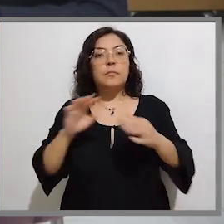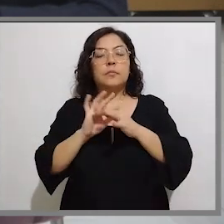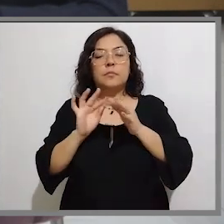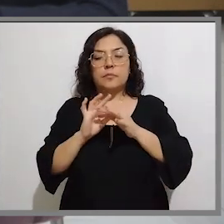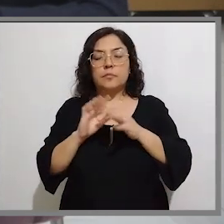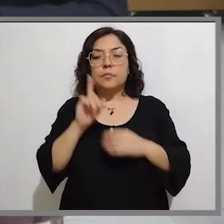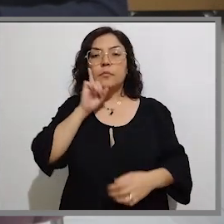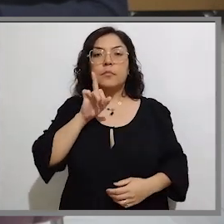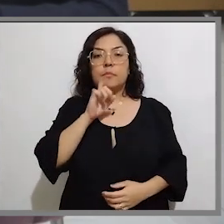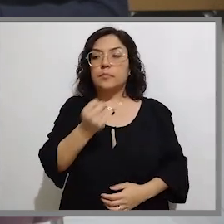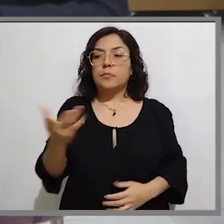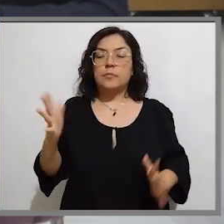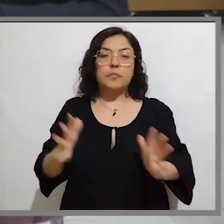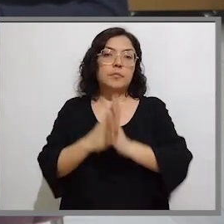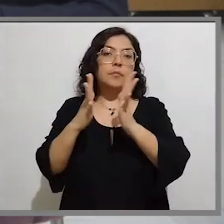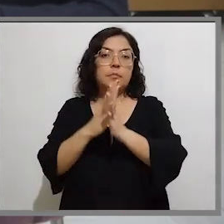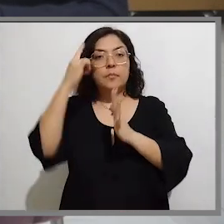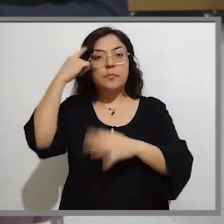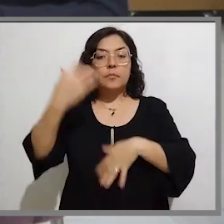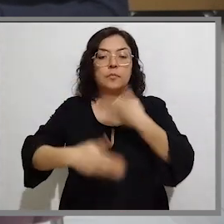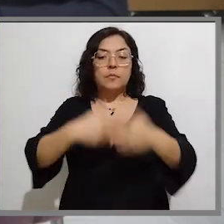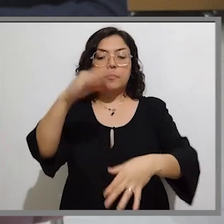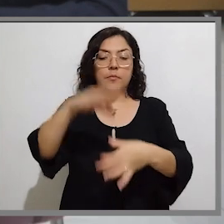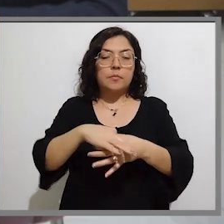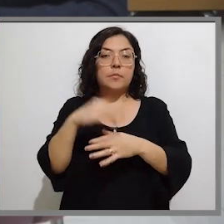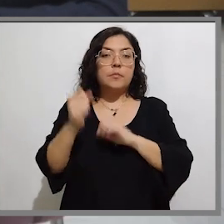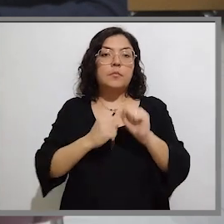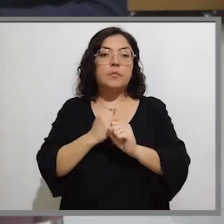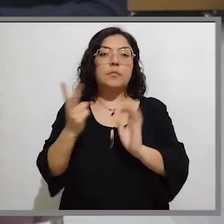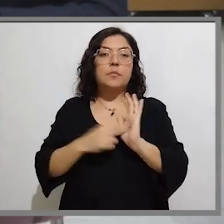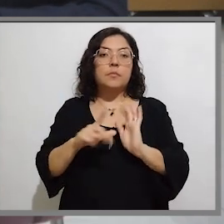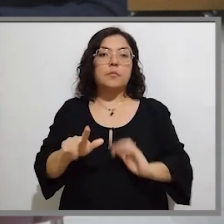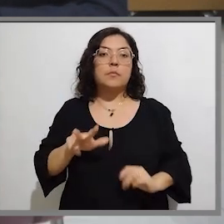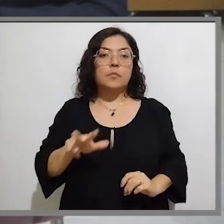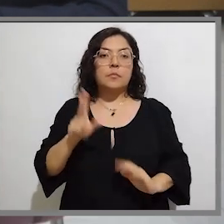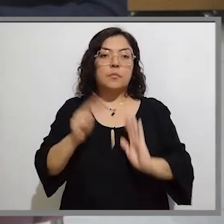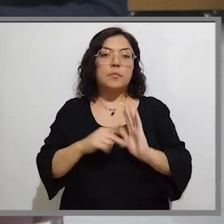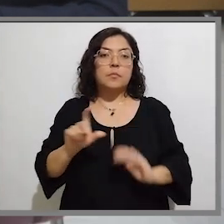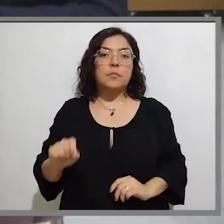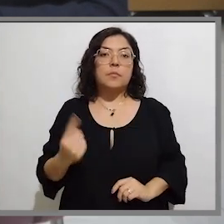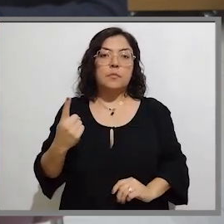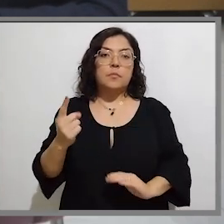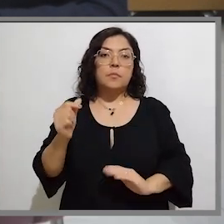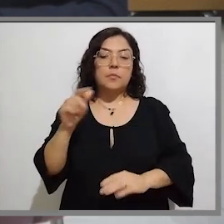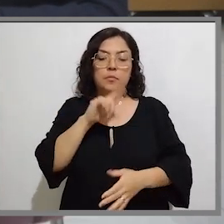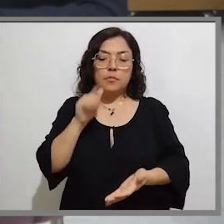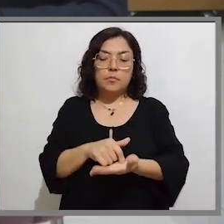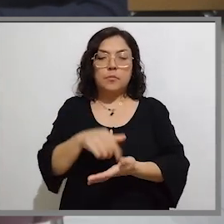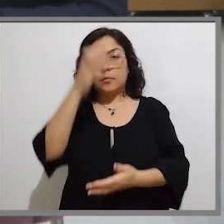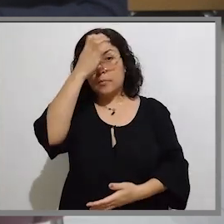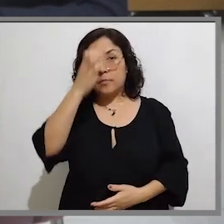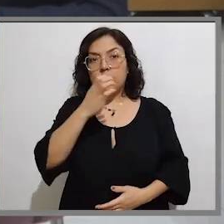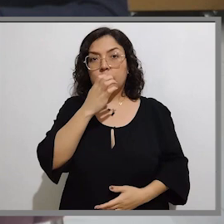de las mujeres en los procesos electorales concurrentes 2018 y 2021 en el estado de Coahuila, del consejero